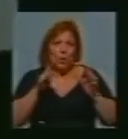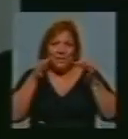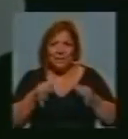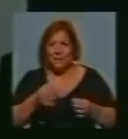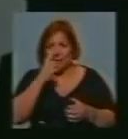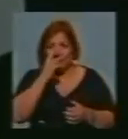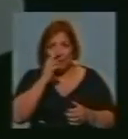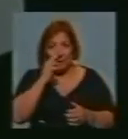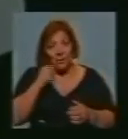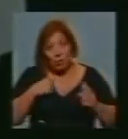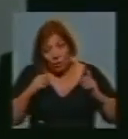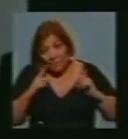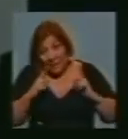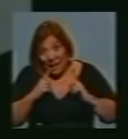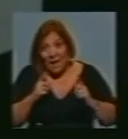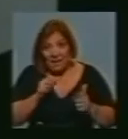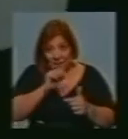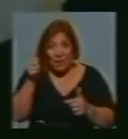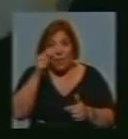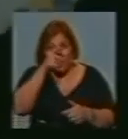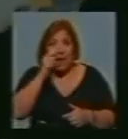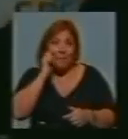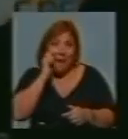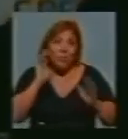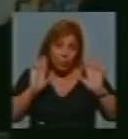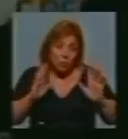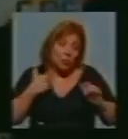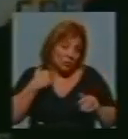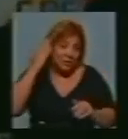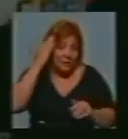Bueno, yo esperaba que triunfara Maduro.